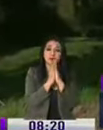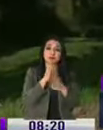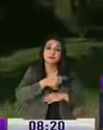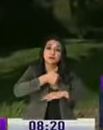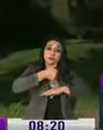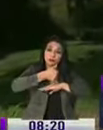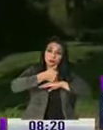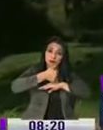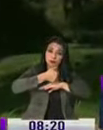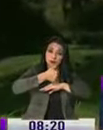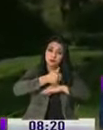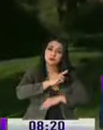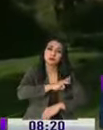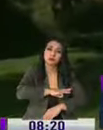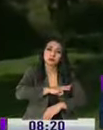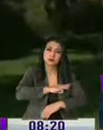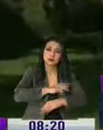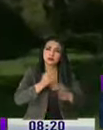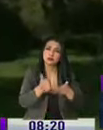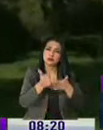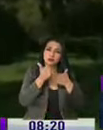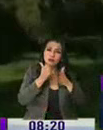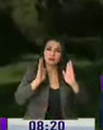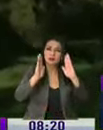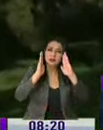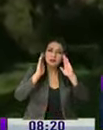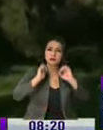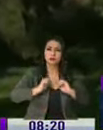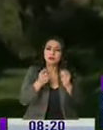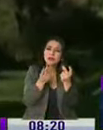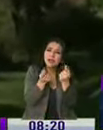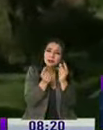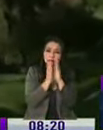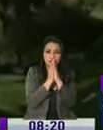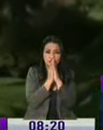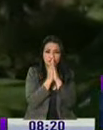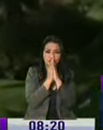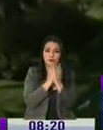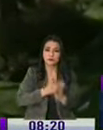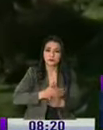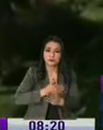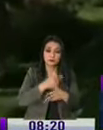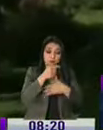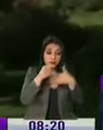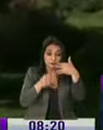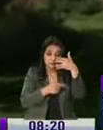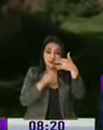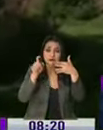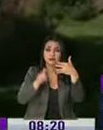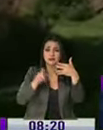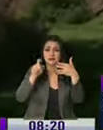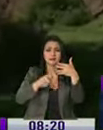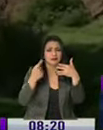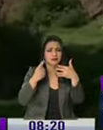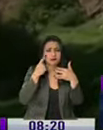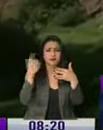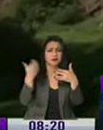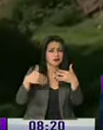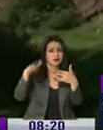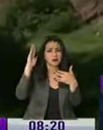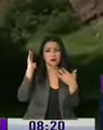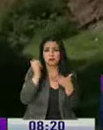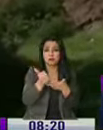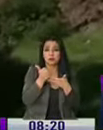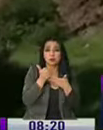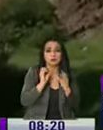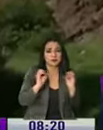autoridades que nos hagan la fineza de atendernos estas peticiones porque ya son desde hace mucho tiempo que estamos